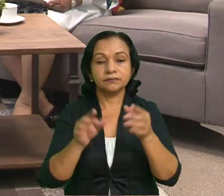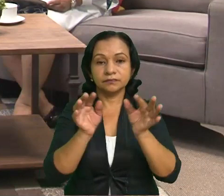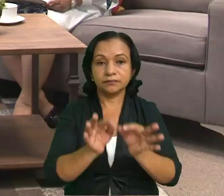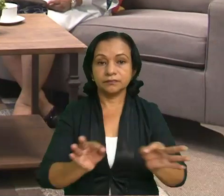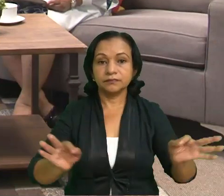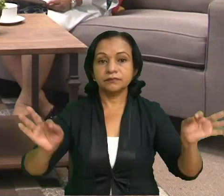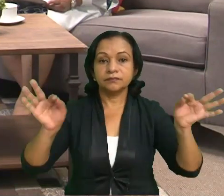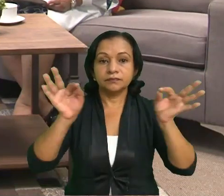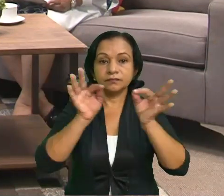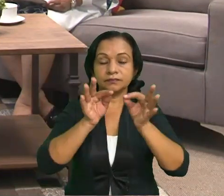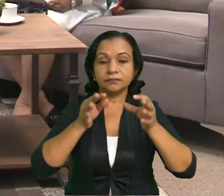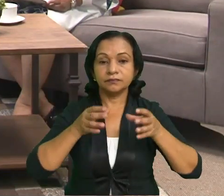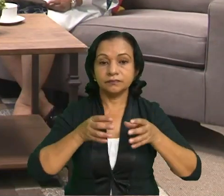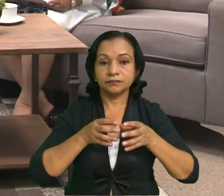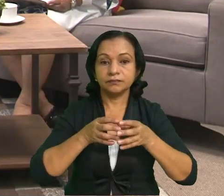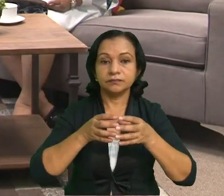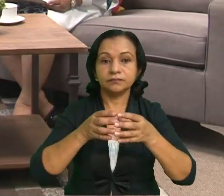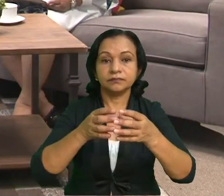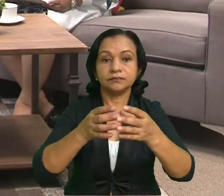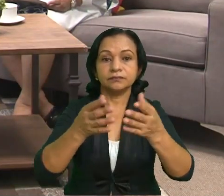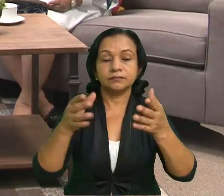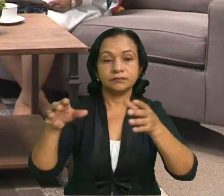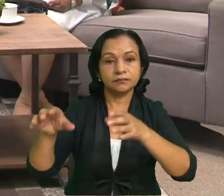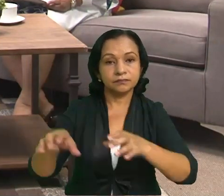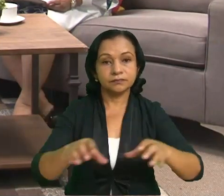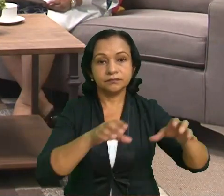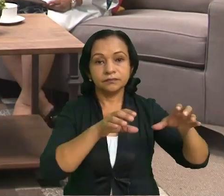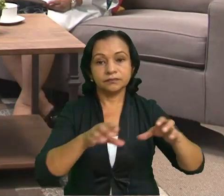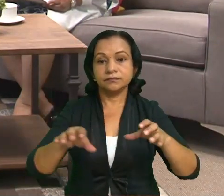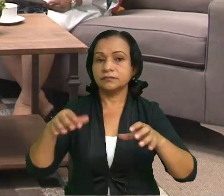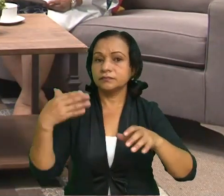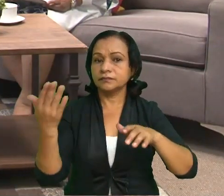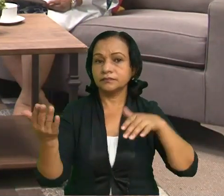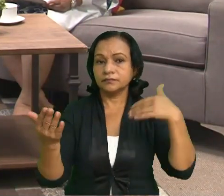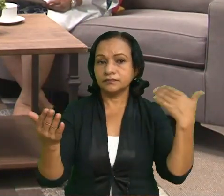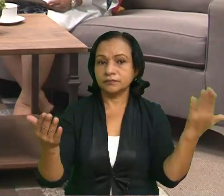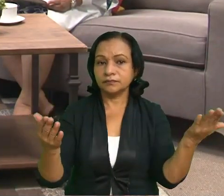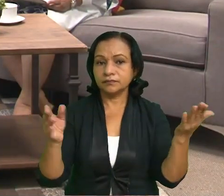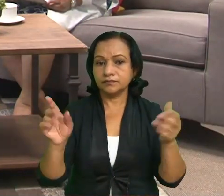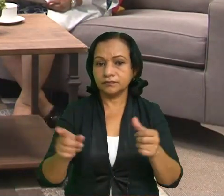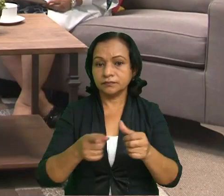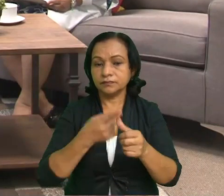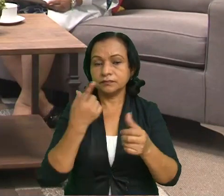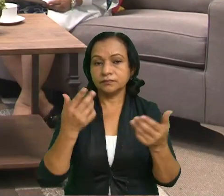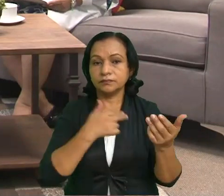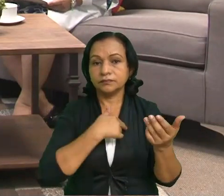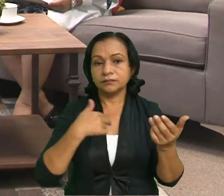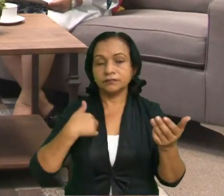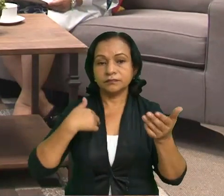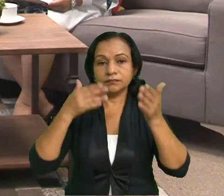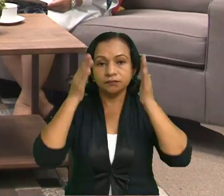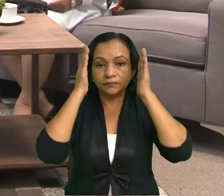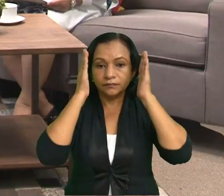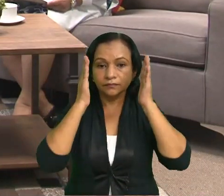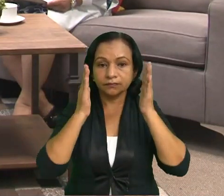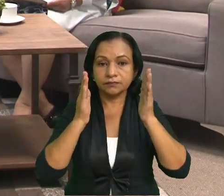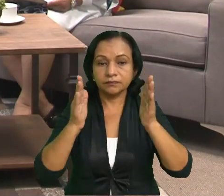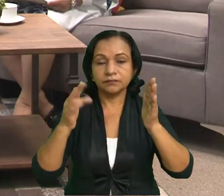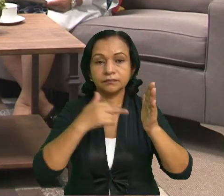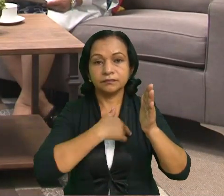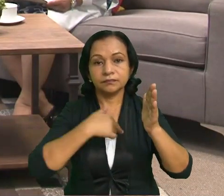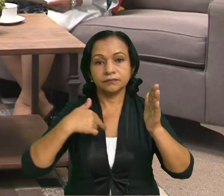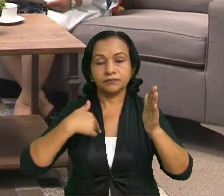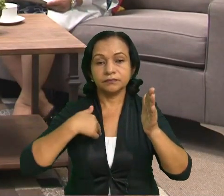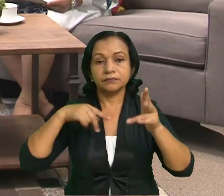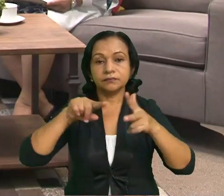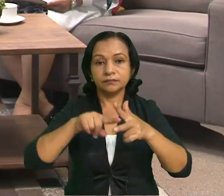importante movilizada dentro de esa dinámica cuáles fueron las primeras líneas en torno a la atención que se prestó al